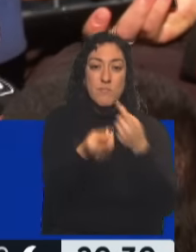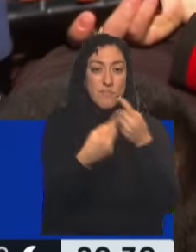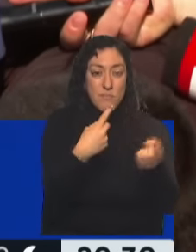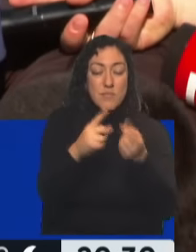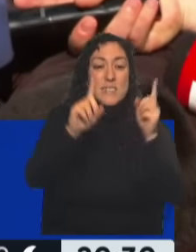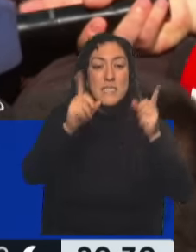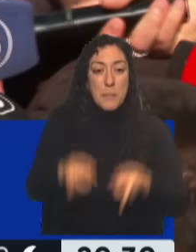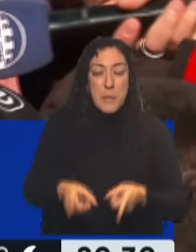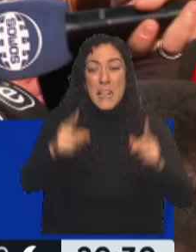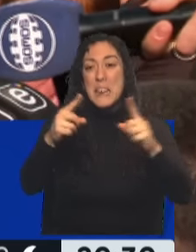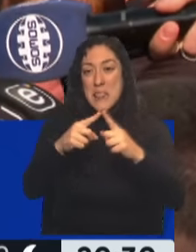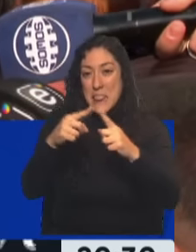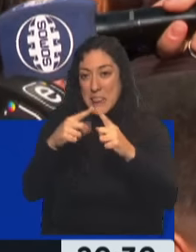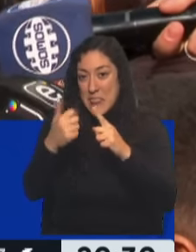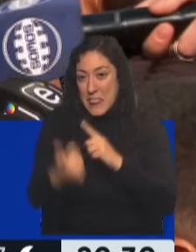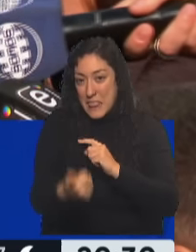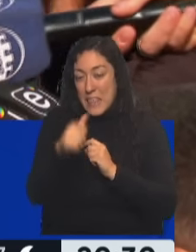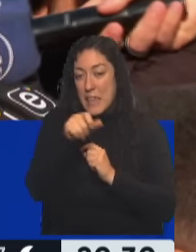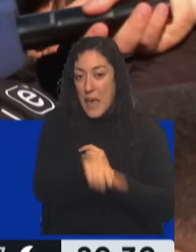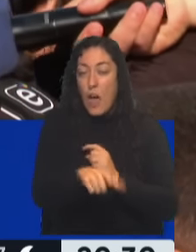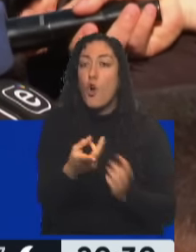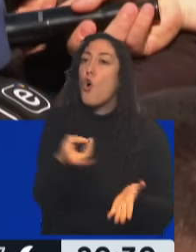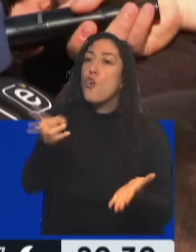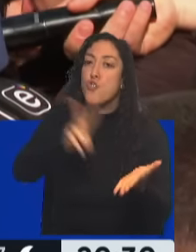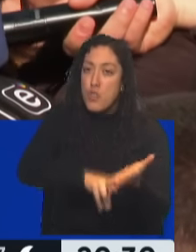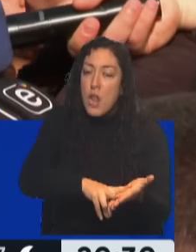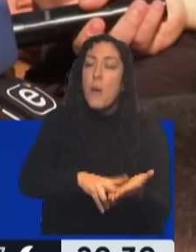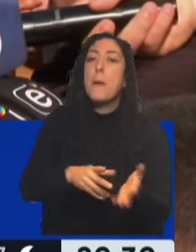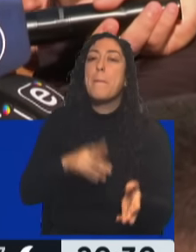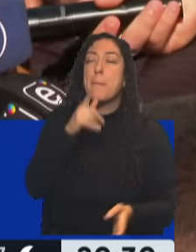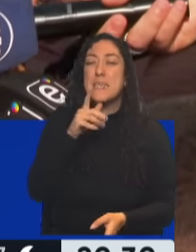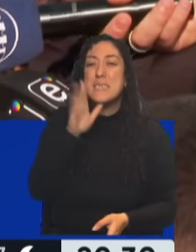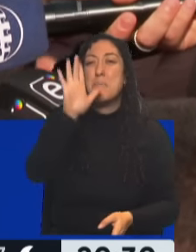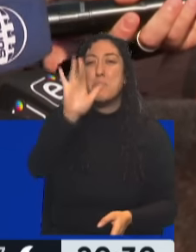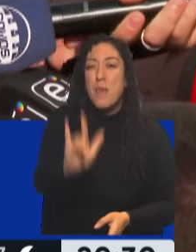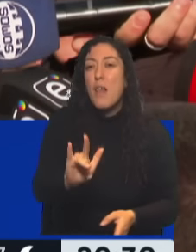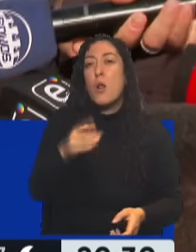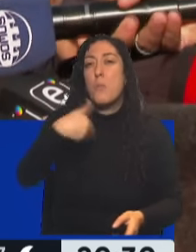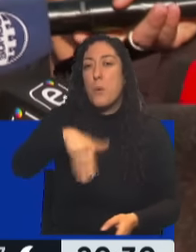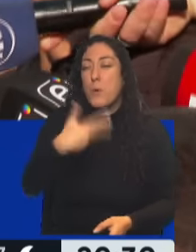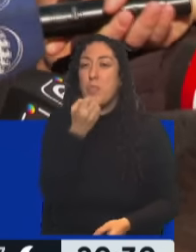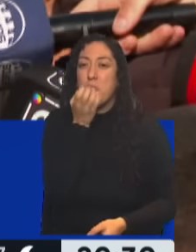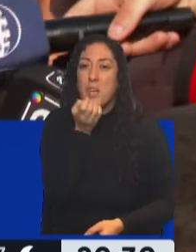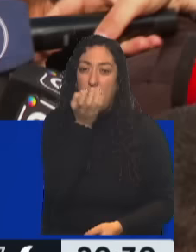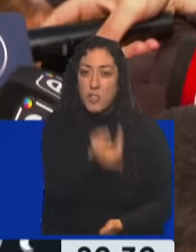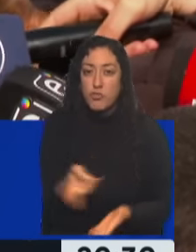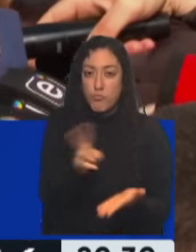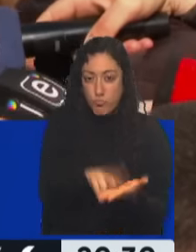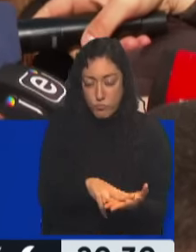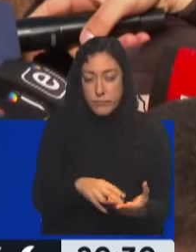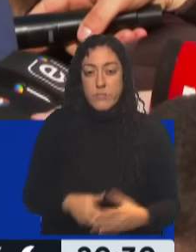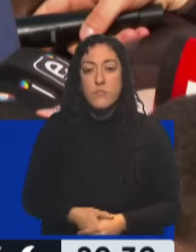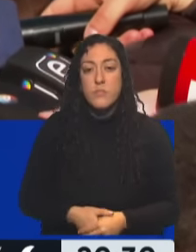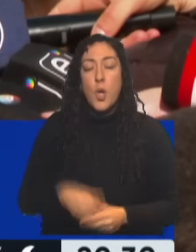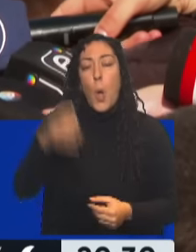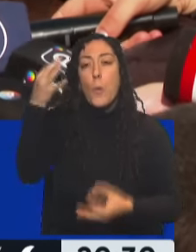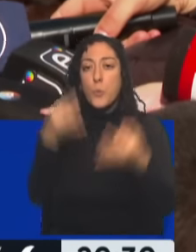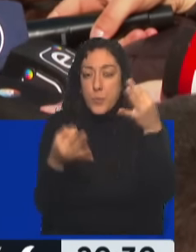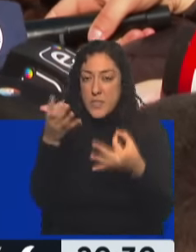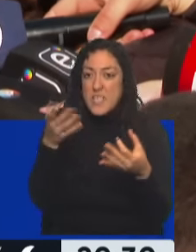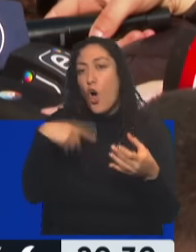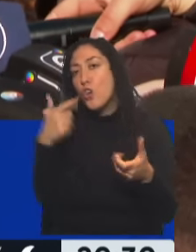Lauderina Peña, la tía del niño, vuelva a prestar declaración el próximo miércoles 17. El jueves la justicia va a peritar otros